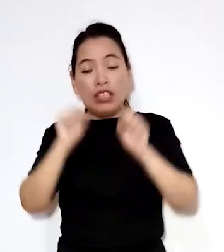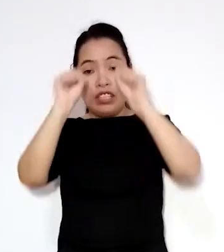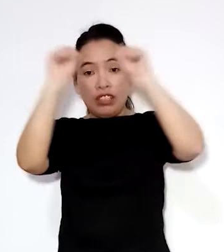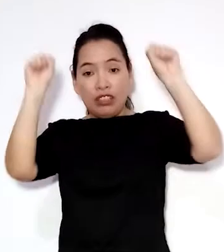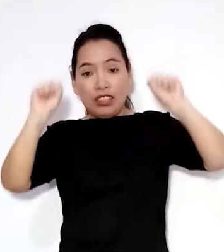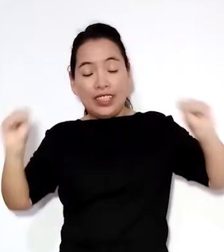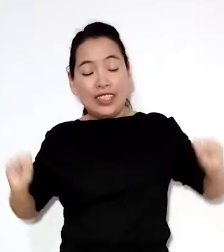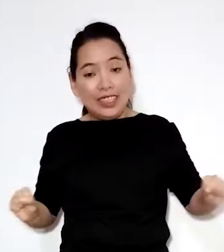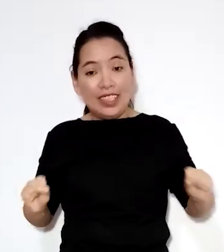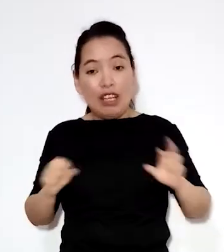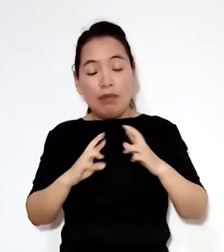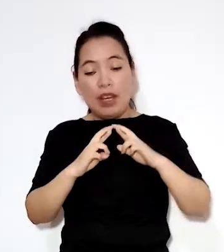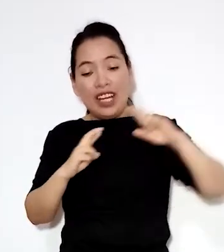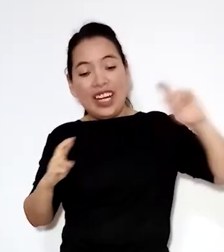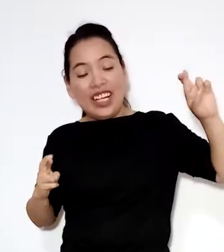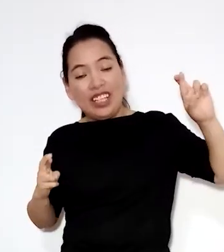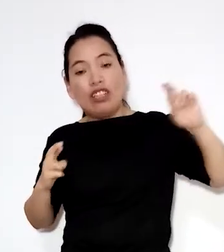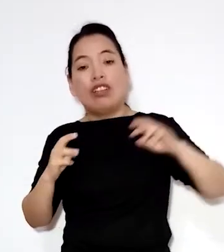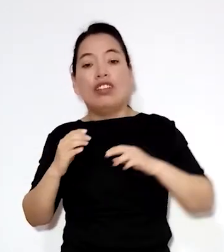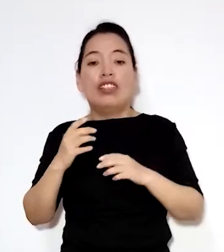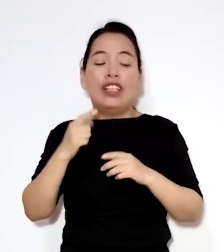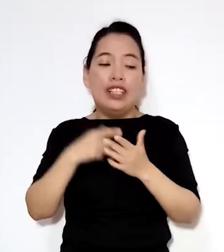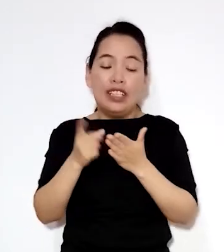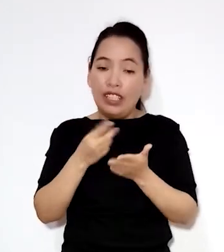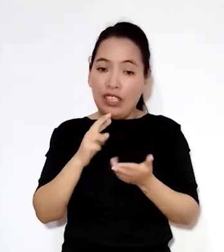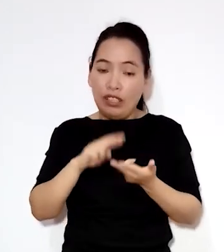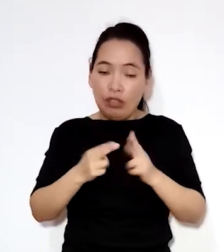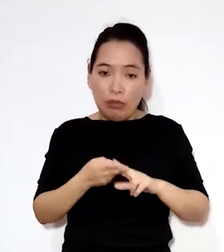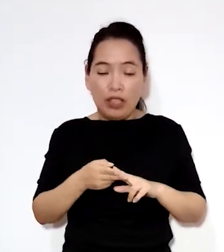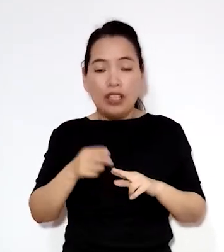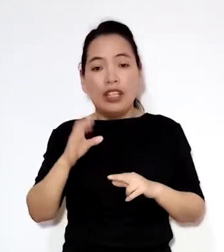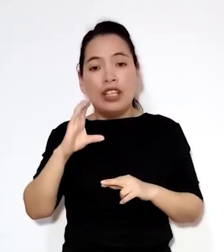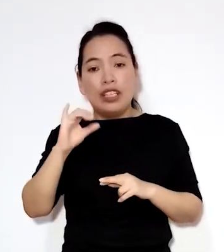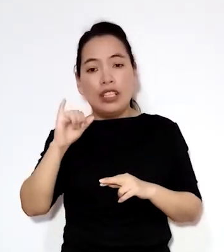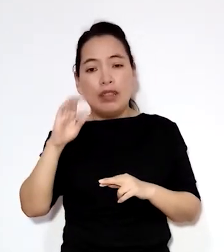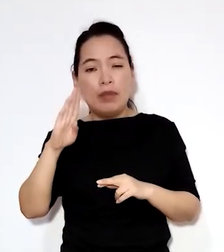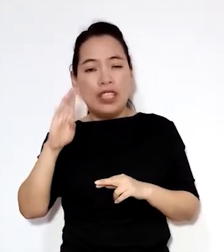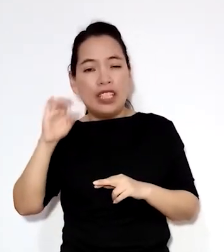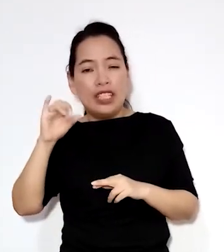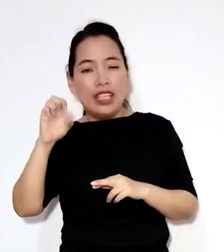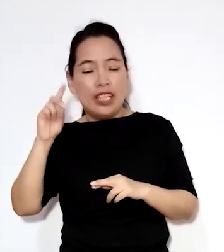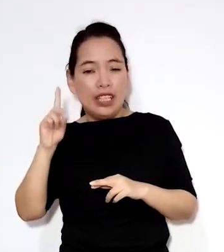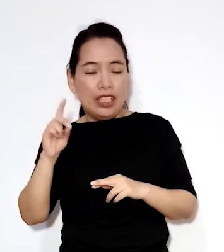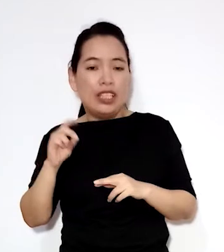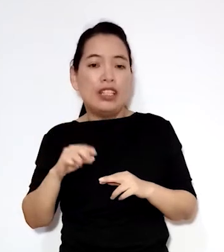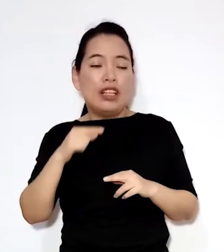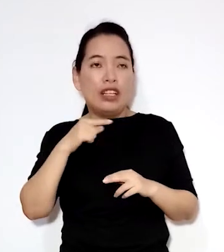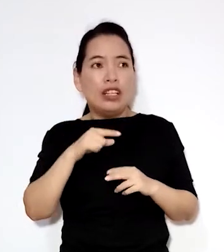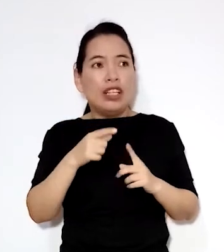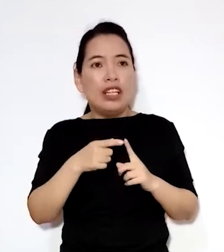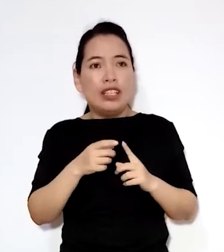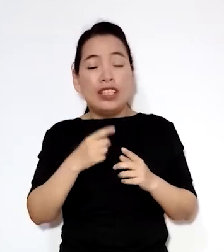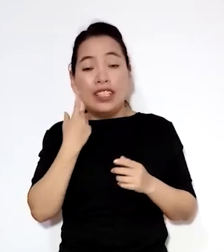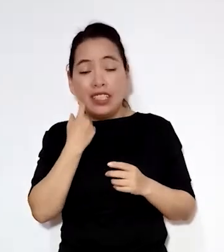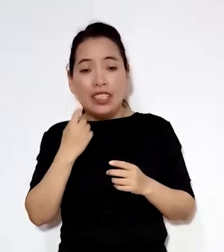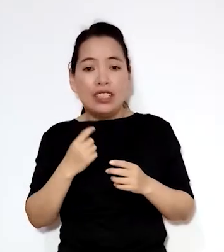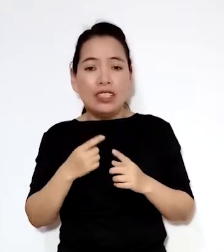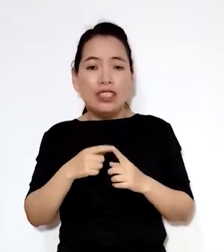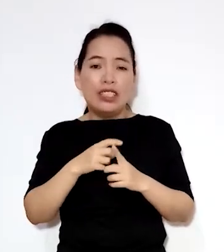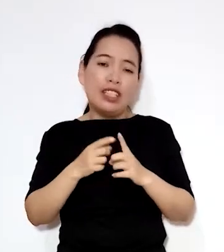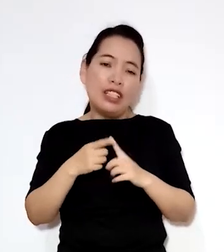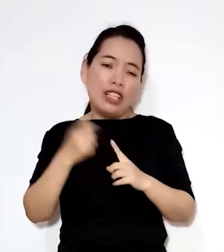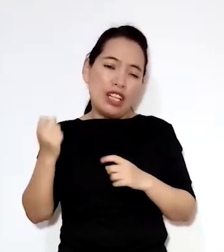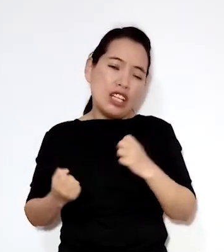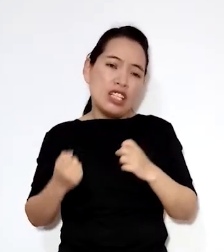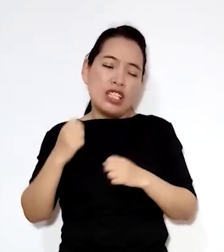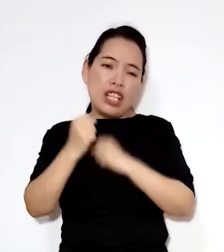estamos trabajando en un sistema regional de indicadores para estudiantes con discapacidad, el SIRIET. Ustedes pueden acceder a ello